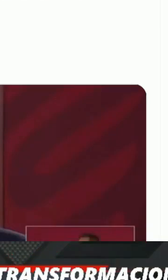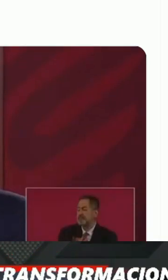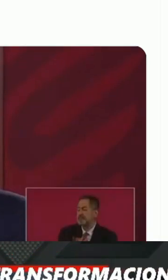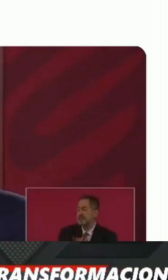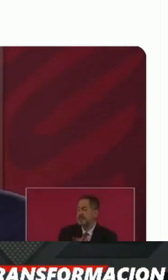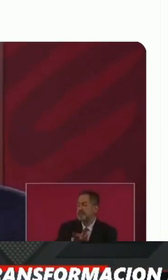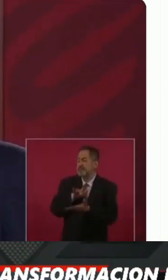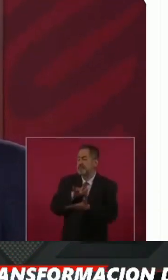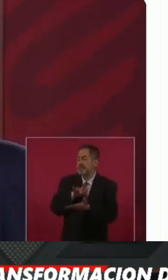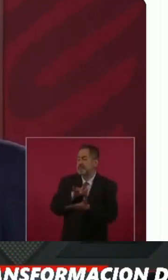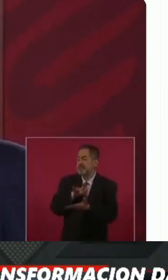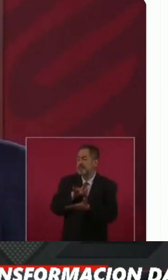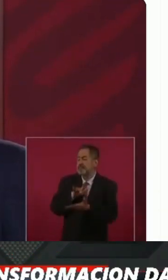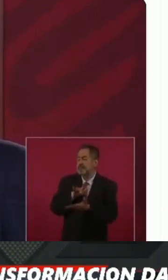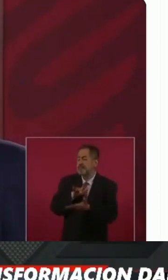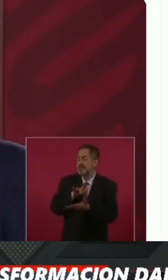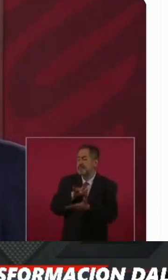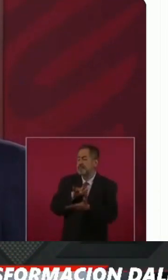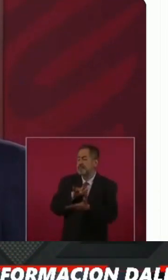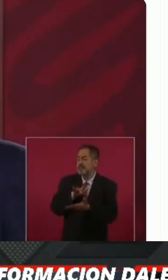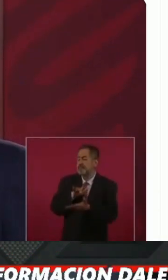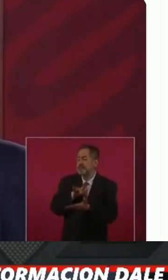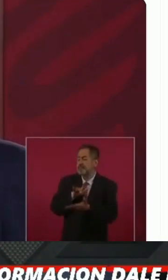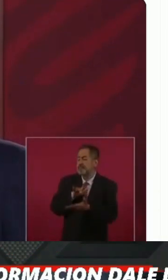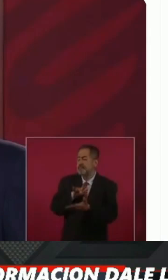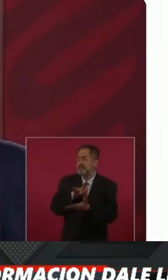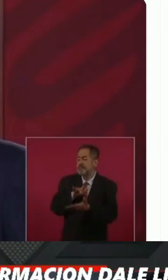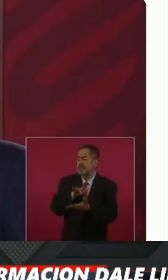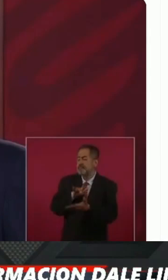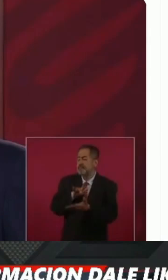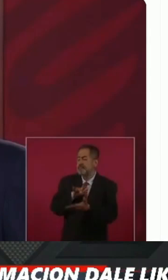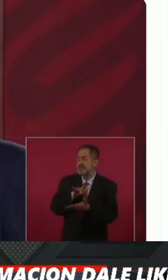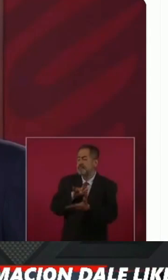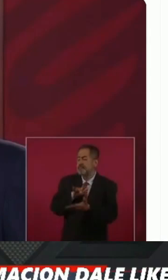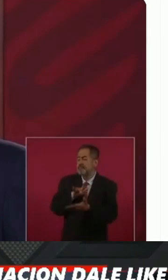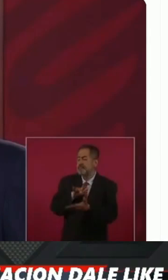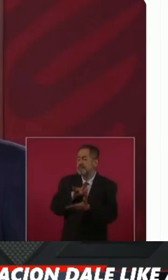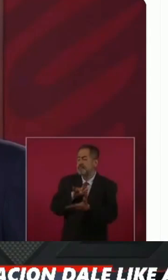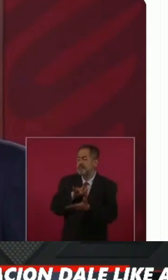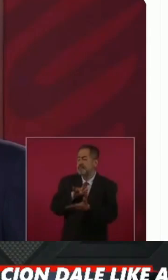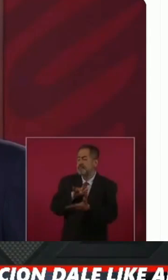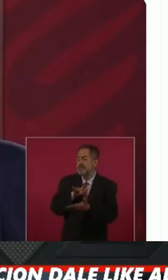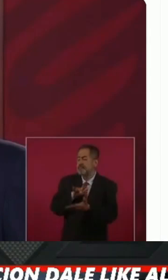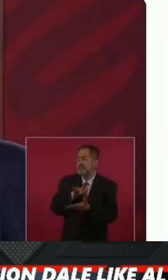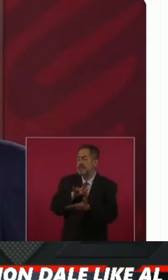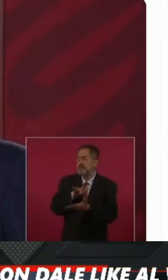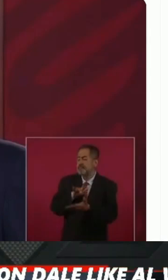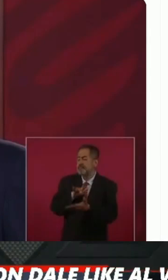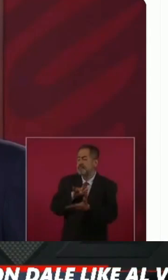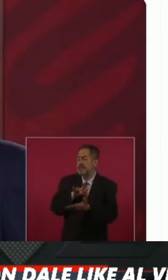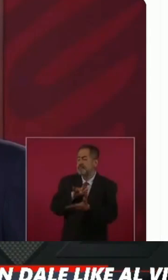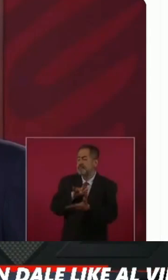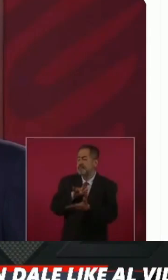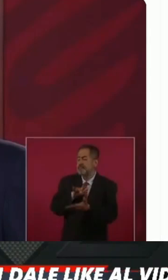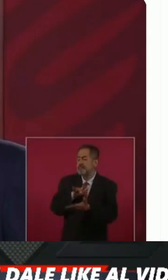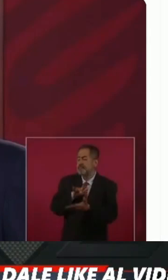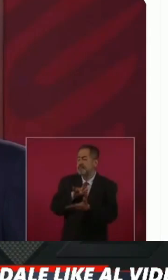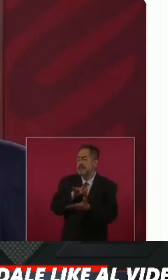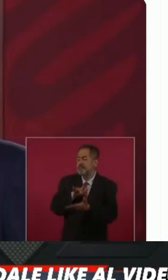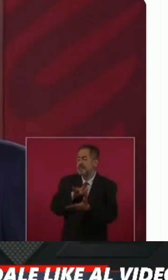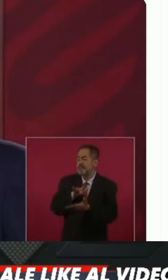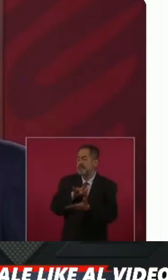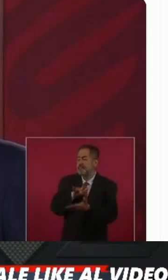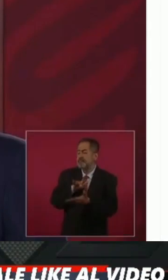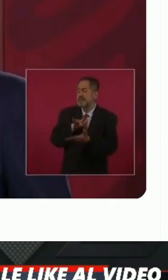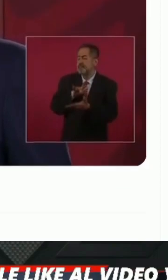Católica sobre el INE. Señaló que su gobierno es muy respetuoso de todas las iglesias y destacó la buena relación que mantiene